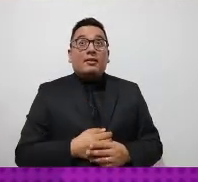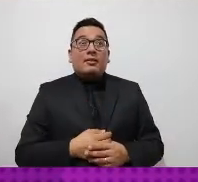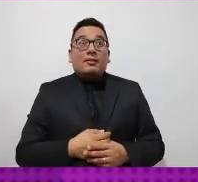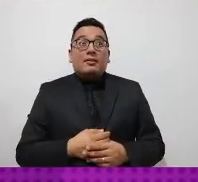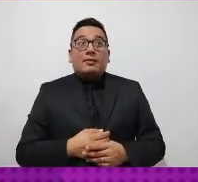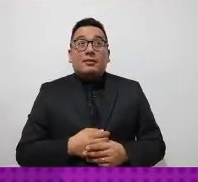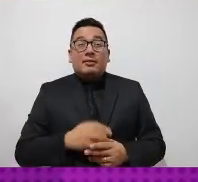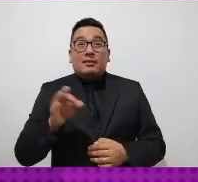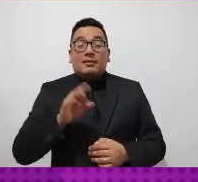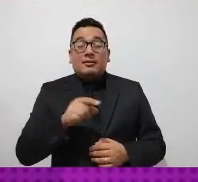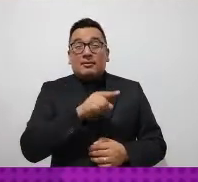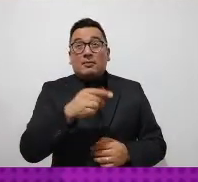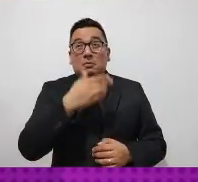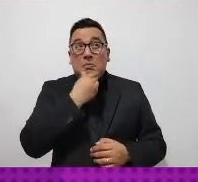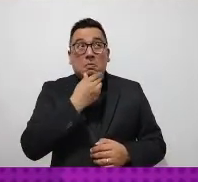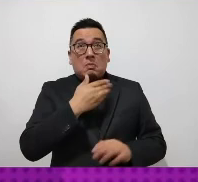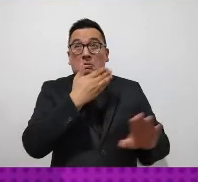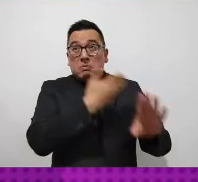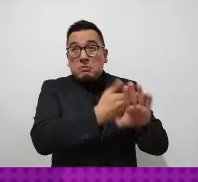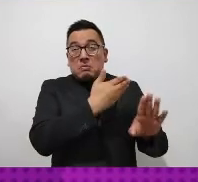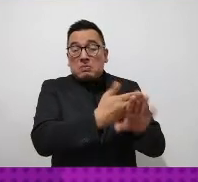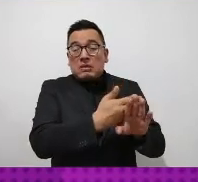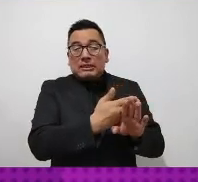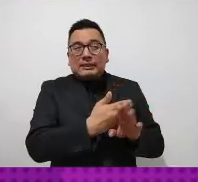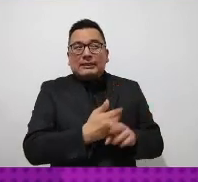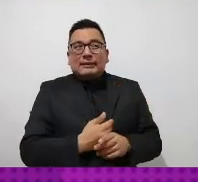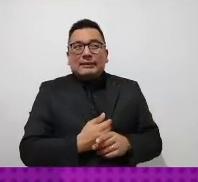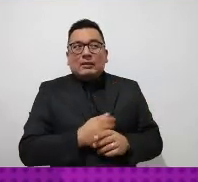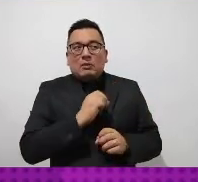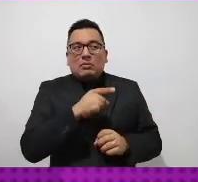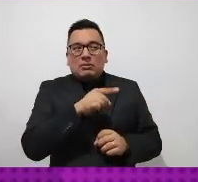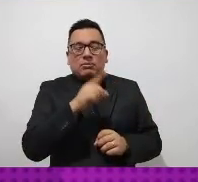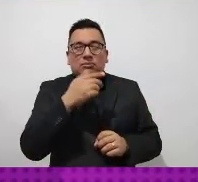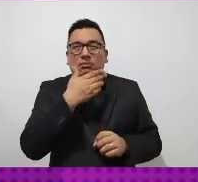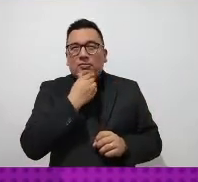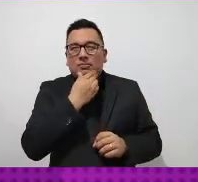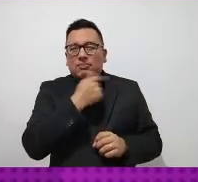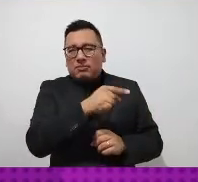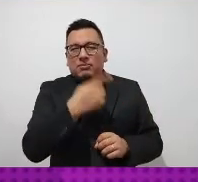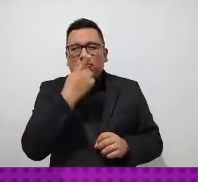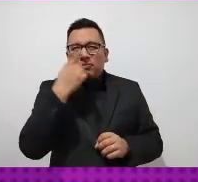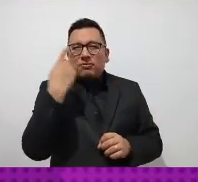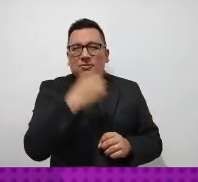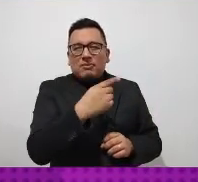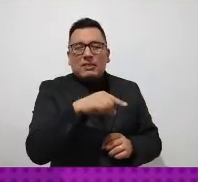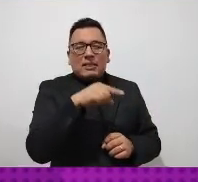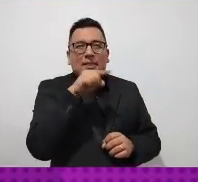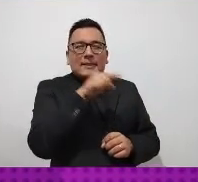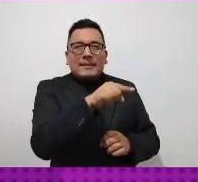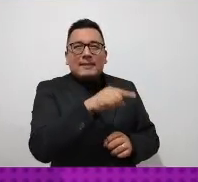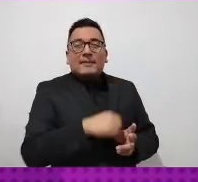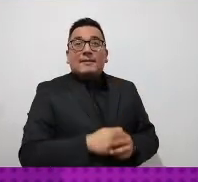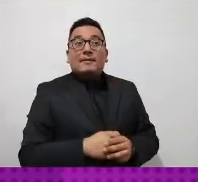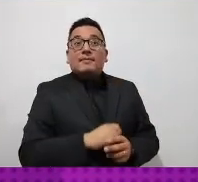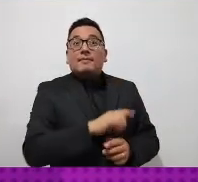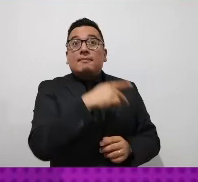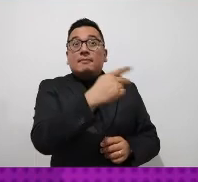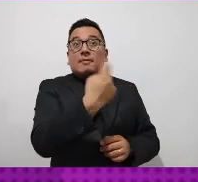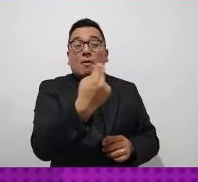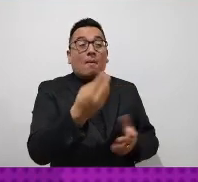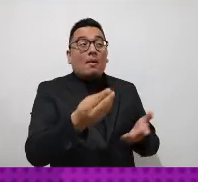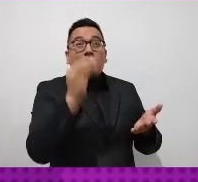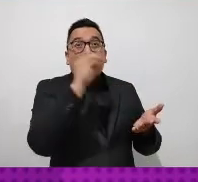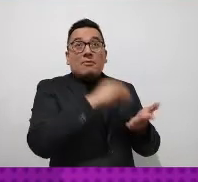a ir aumentando el número de personas en este padrón, pero al mismo tiempo vamos a tener un efecto inhibitorio. O sea, que